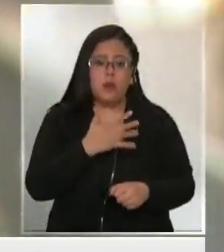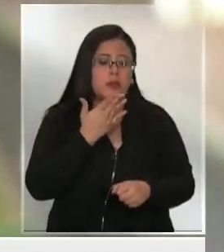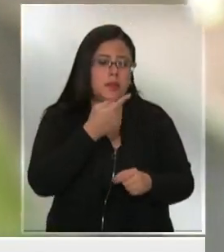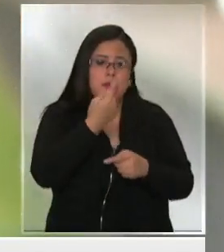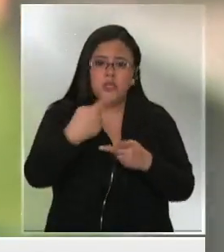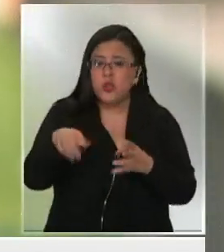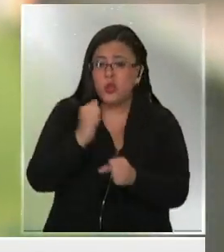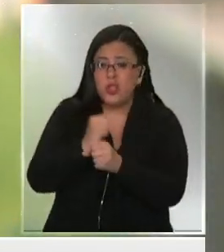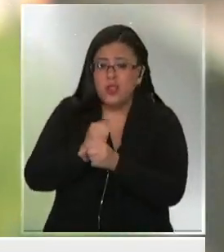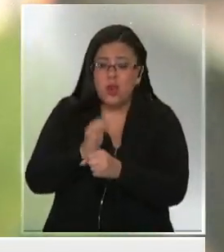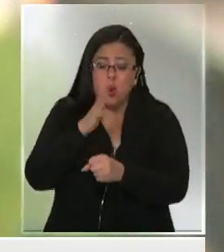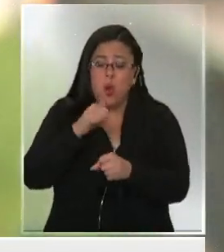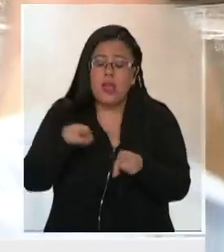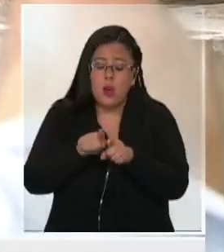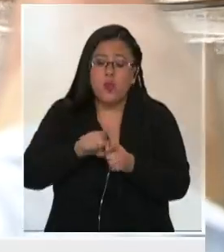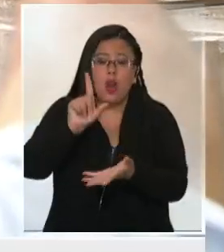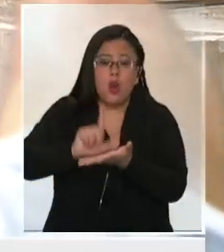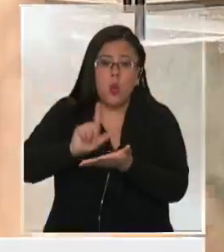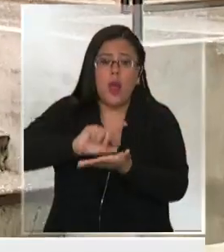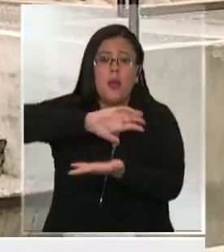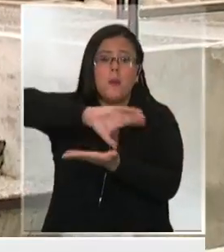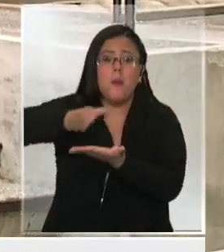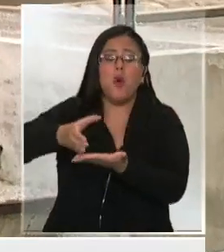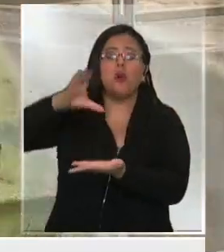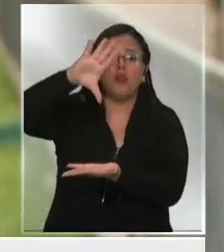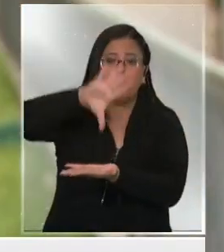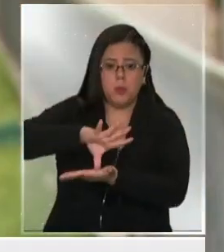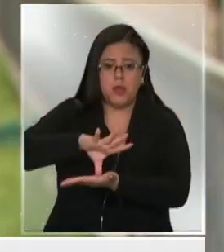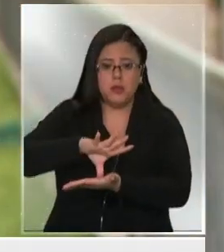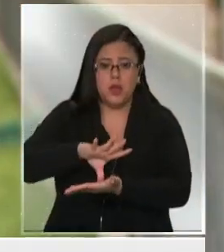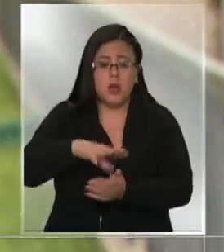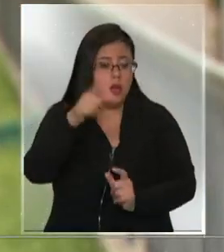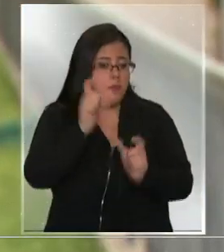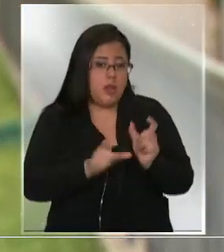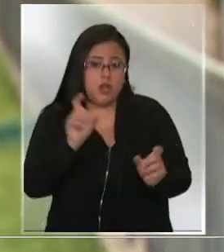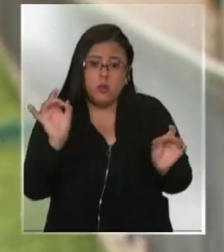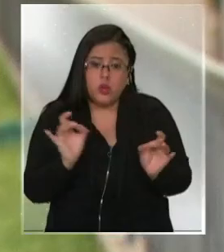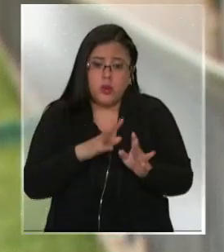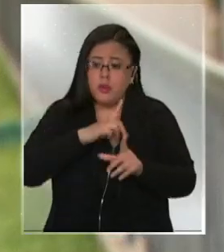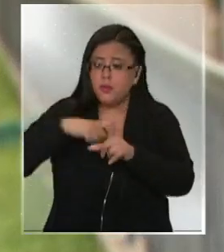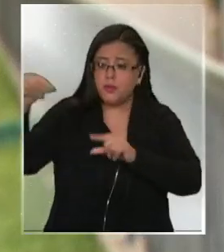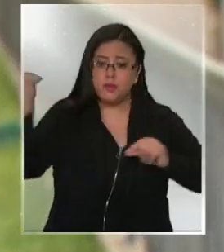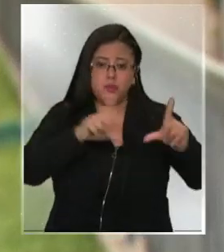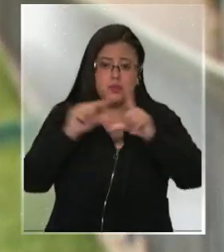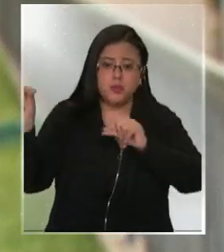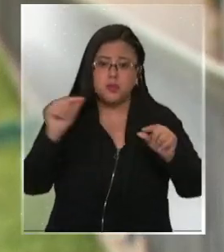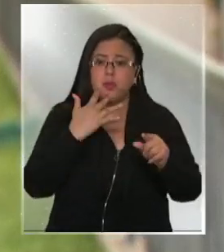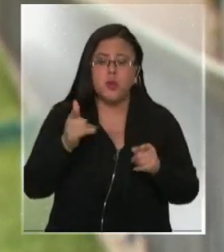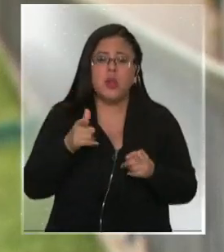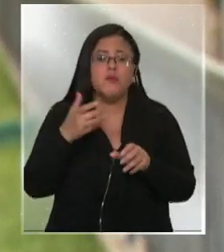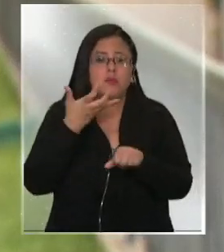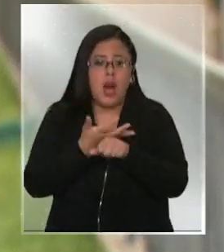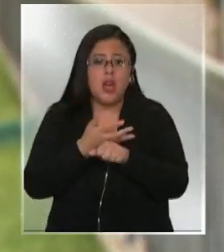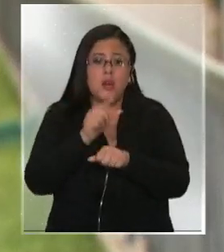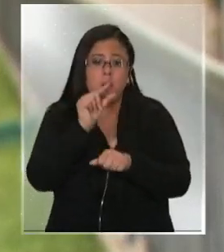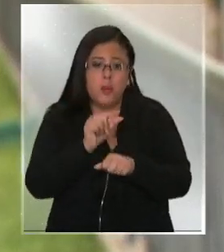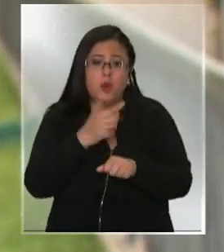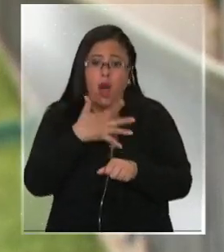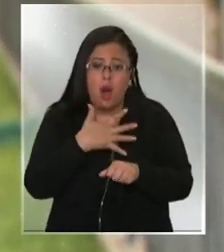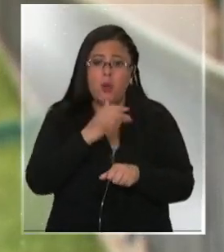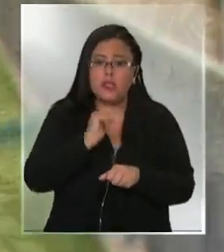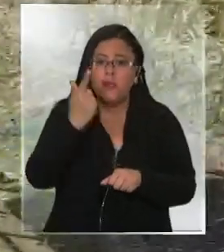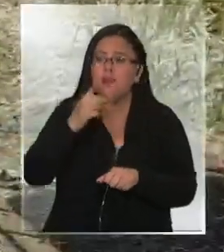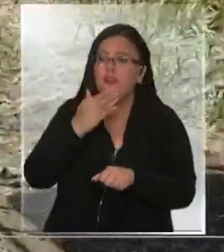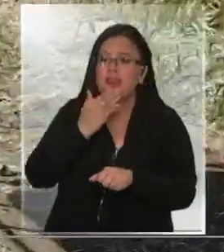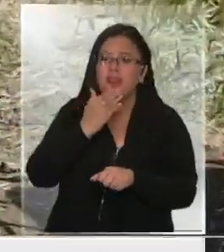laborales, como Monte Patria. La gente va a migrar más que porque tenga carencia de agua, porque tiene carencia